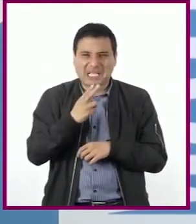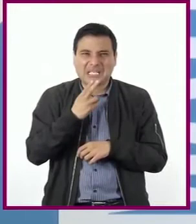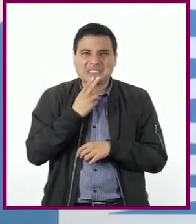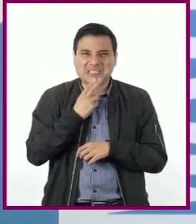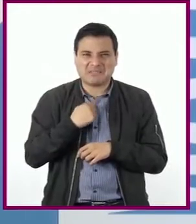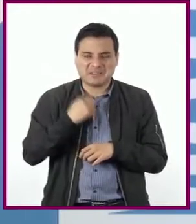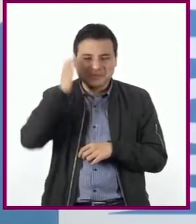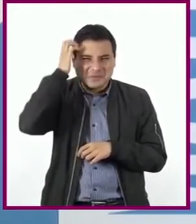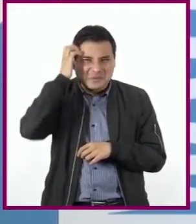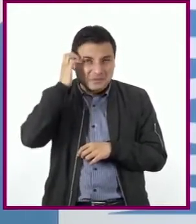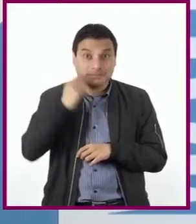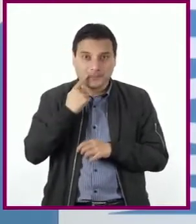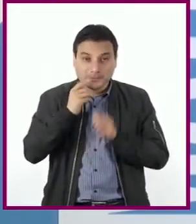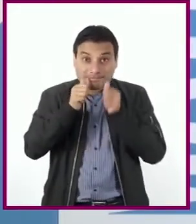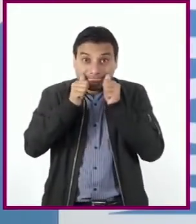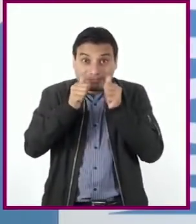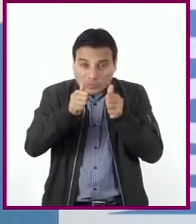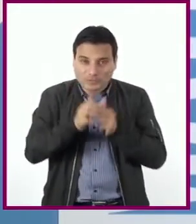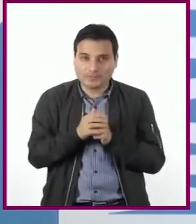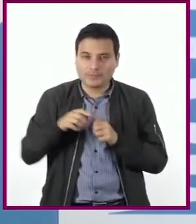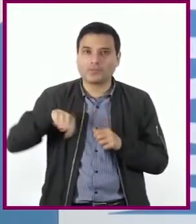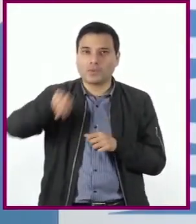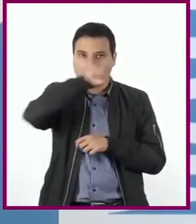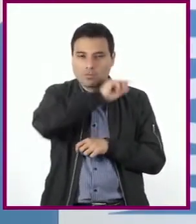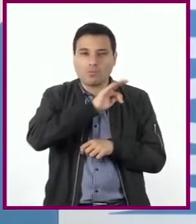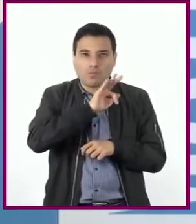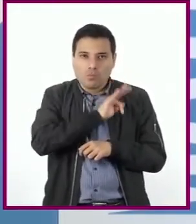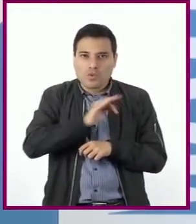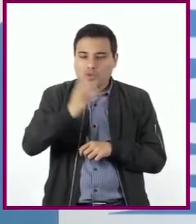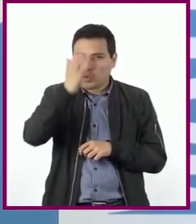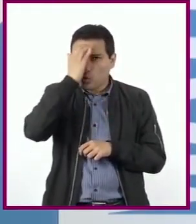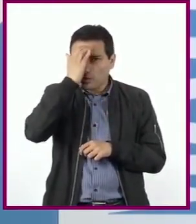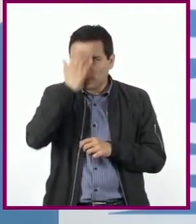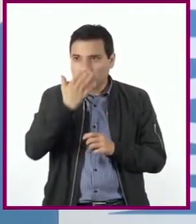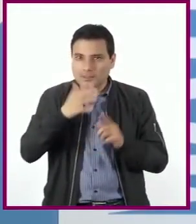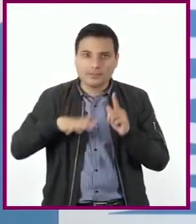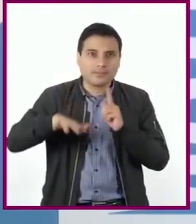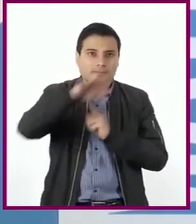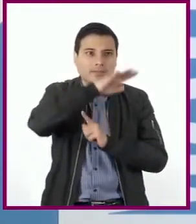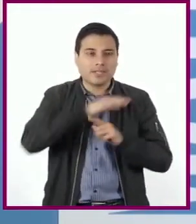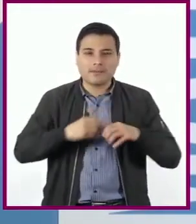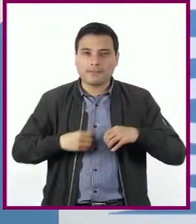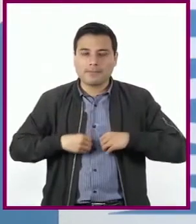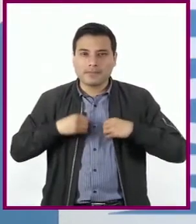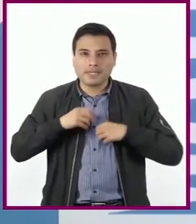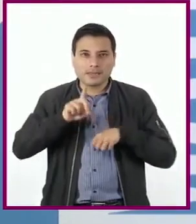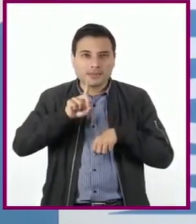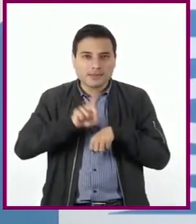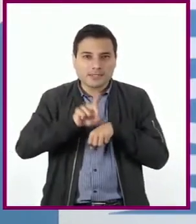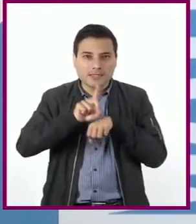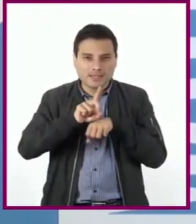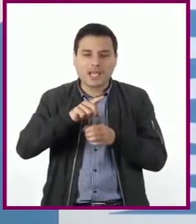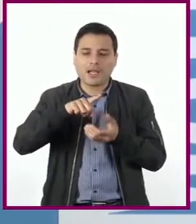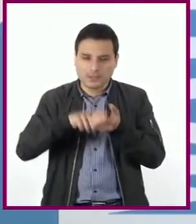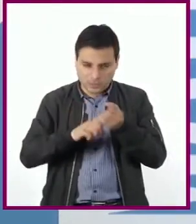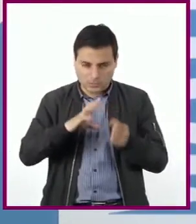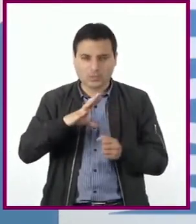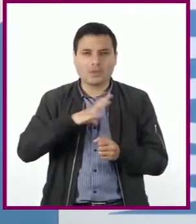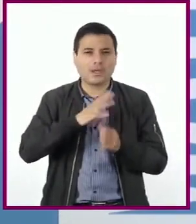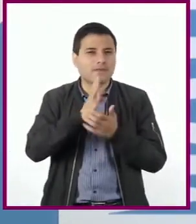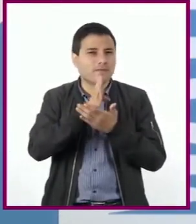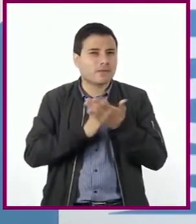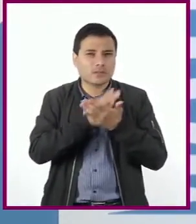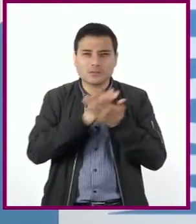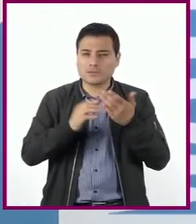pero si ponen atención podrán descubrir que están en muchas actividades que realizamos y asociadas a